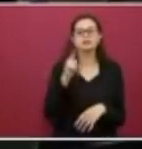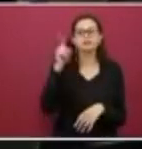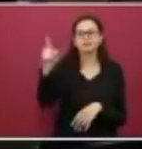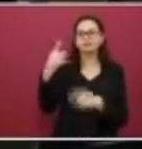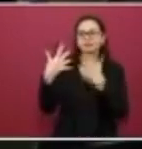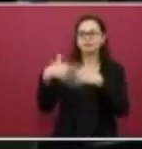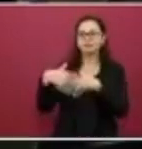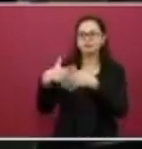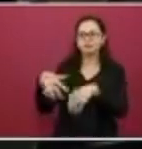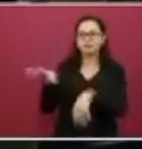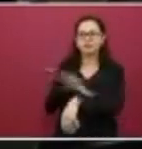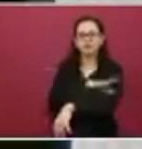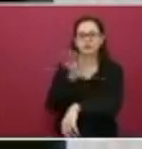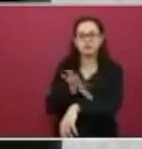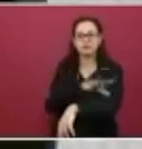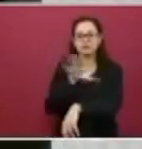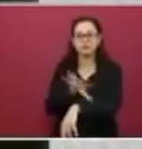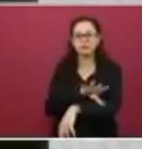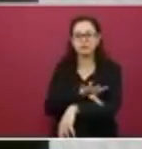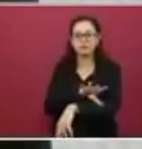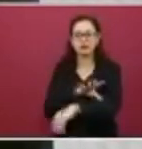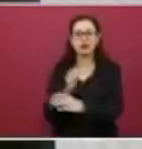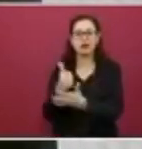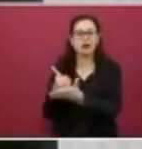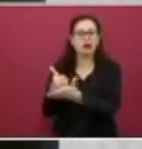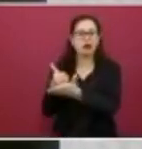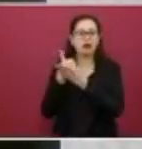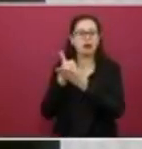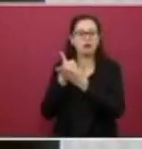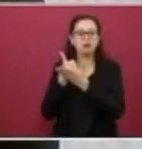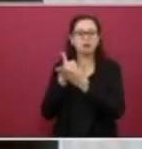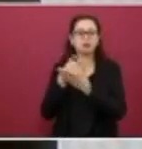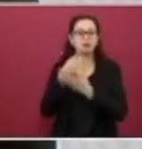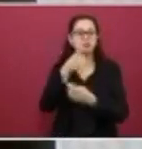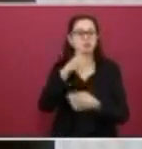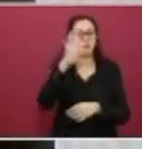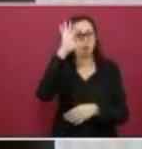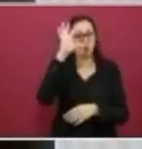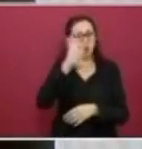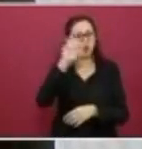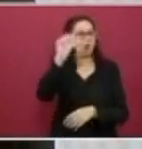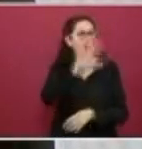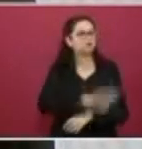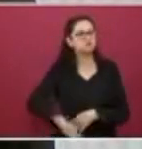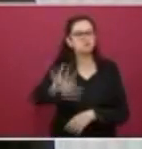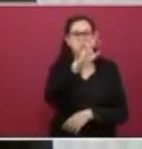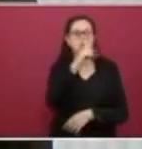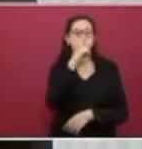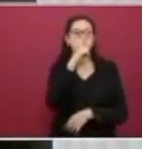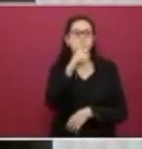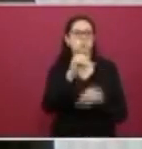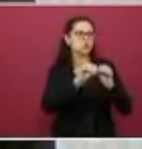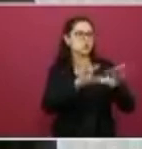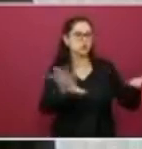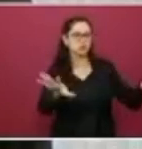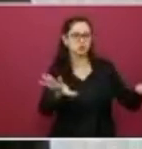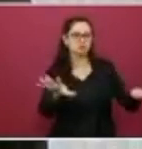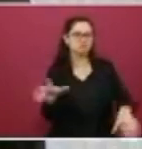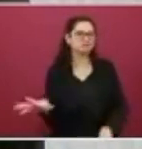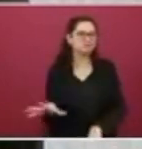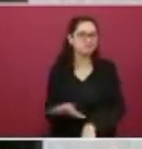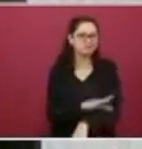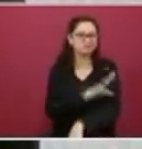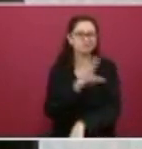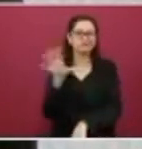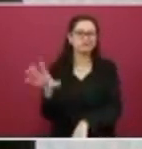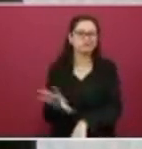nos permite alumbrar a todo el estado de Morelos. El mandatario informó en conferencia de prensa este 8